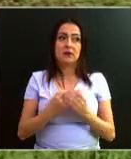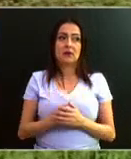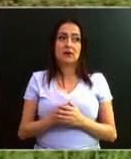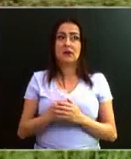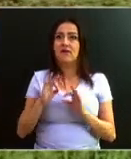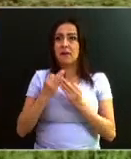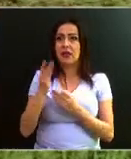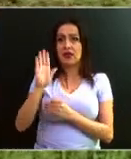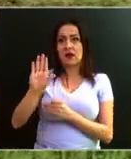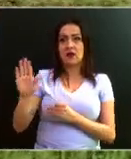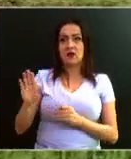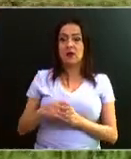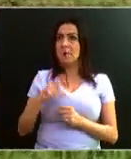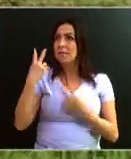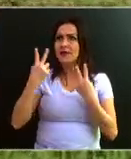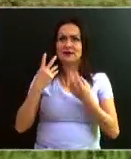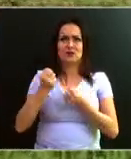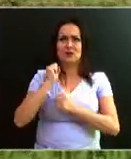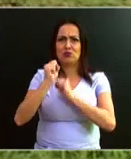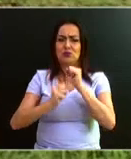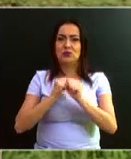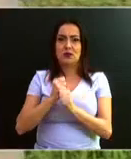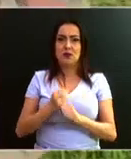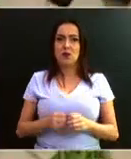¿verdad? Vecinos de muchos años,